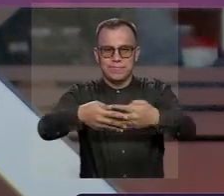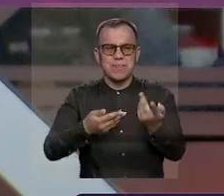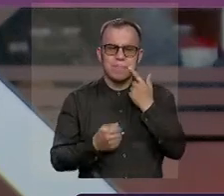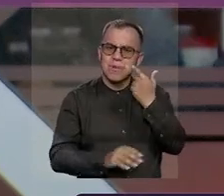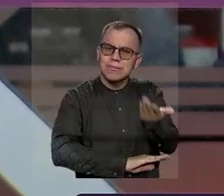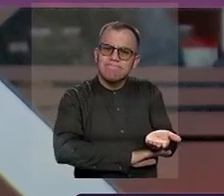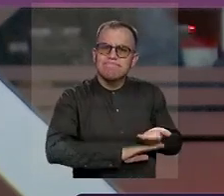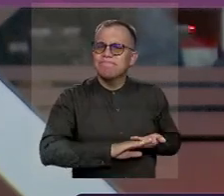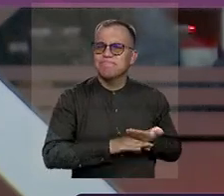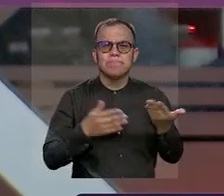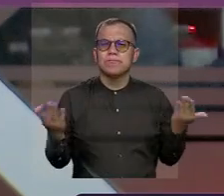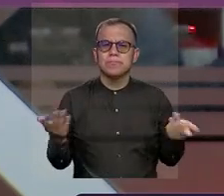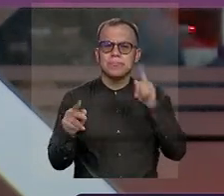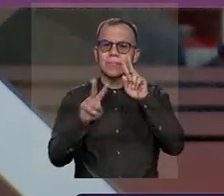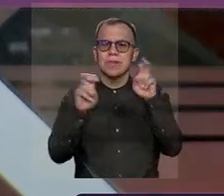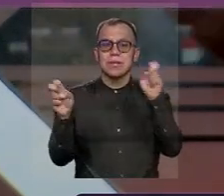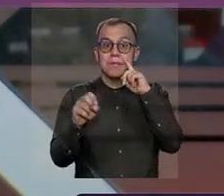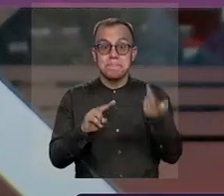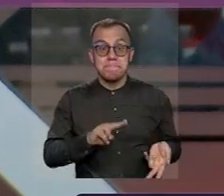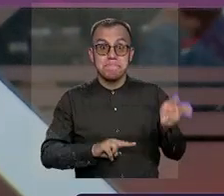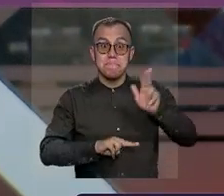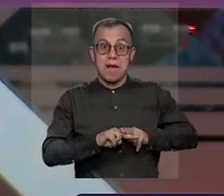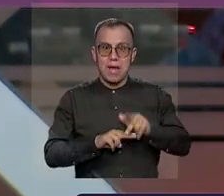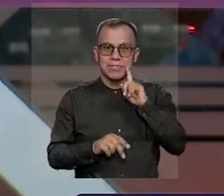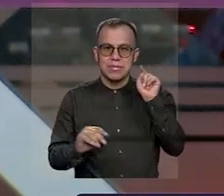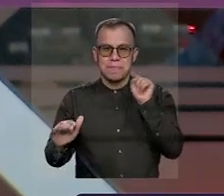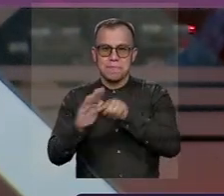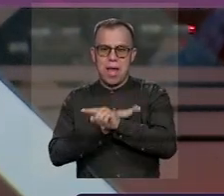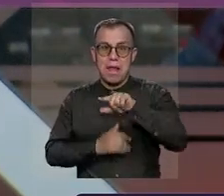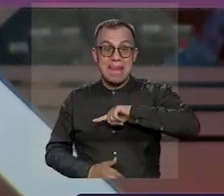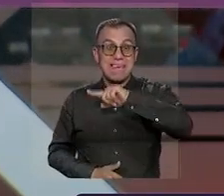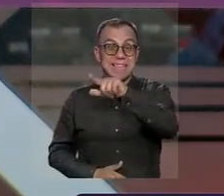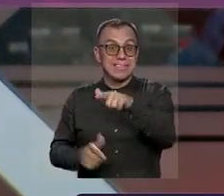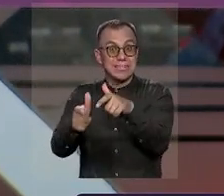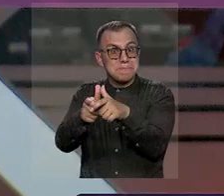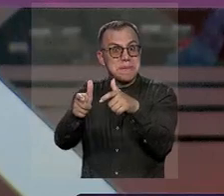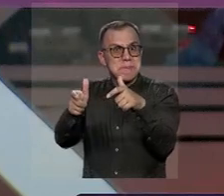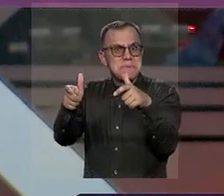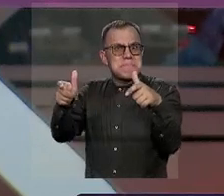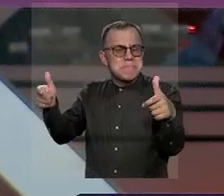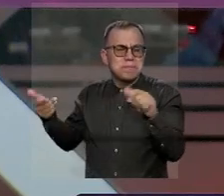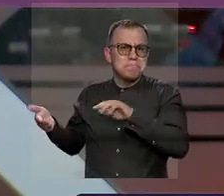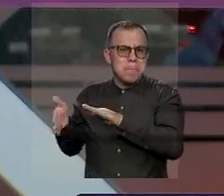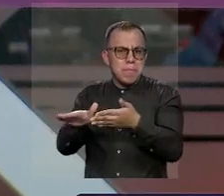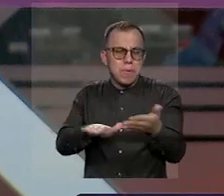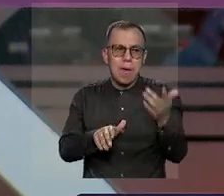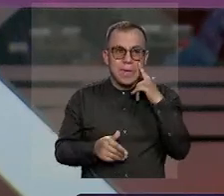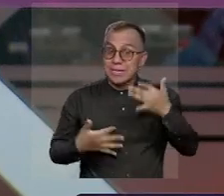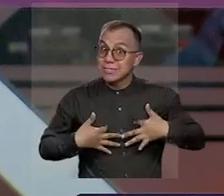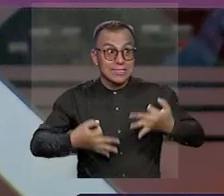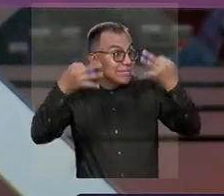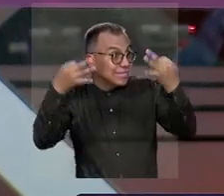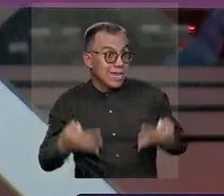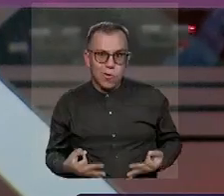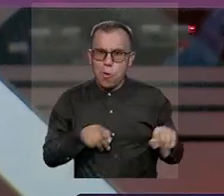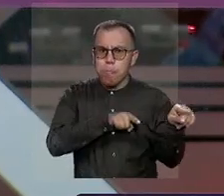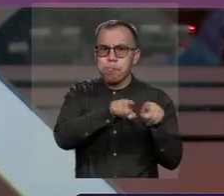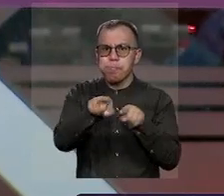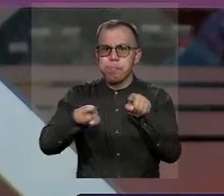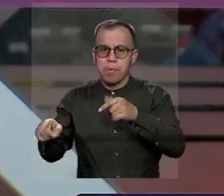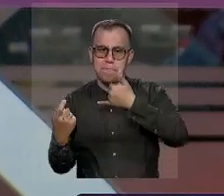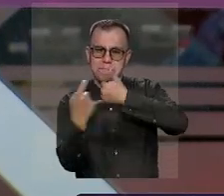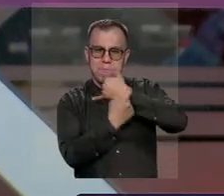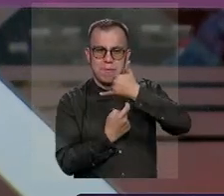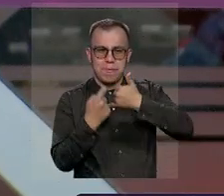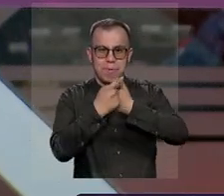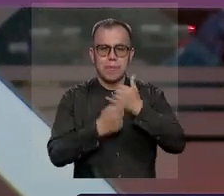reclamos relacionados con el aumento del asesinato de líderes sociales y también la inseguridad que se vive en distintas regiones